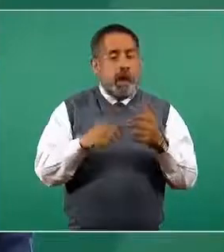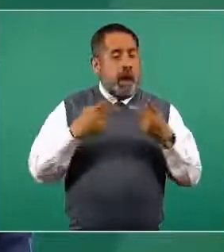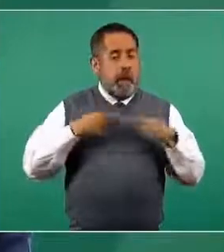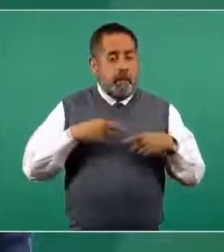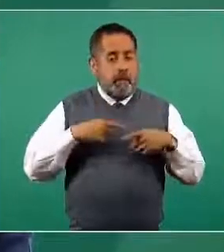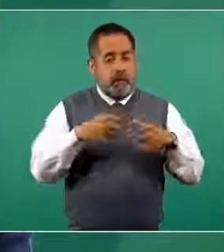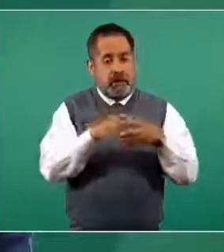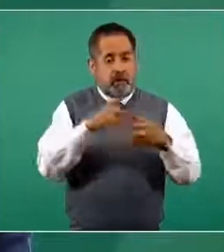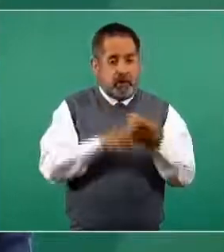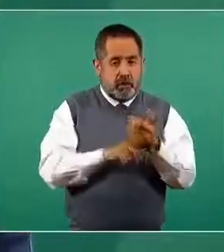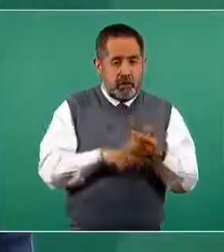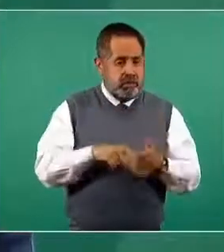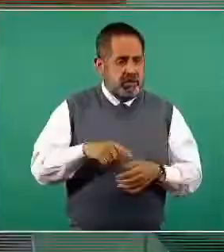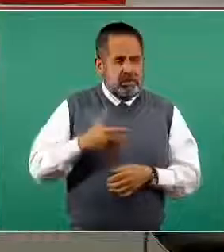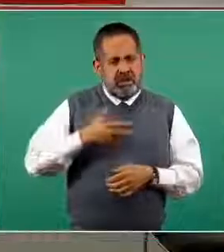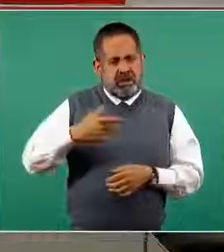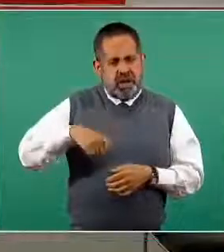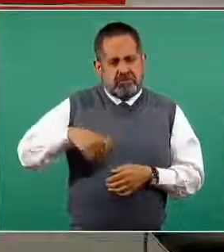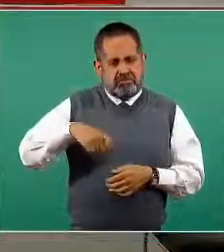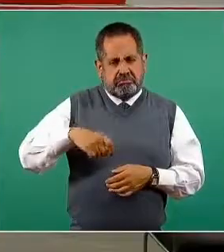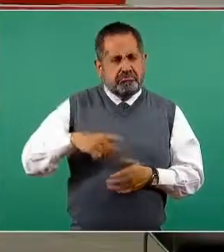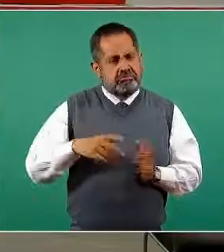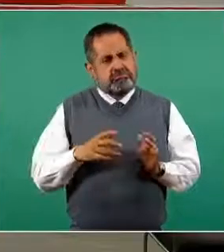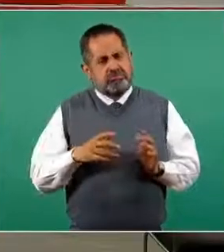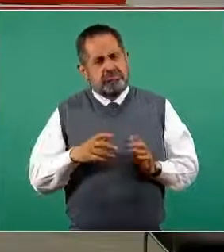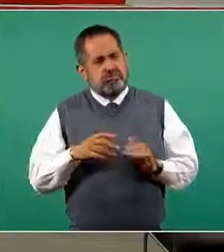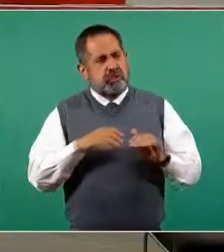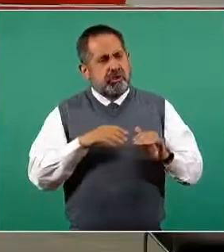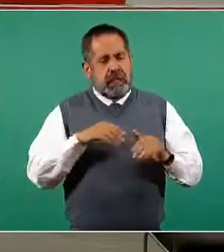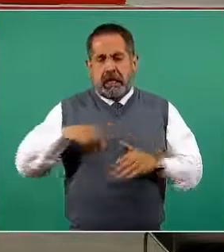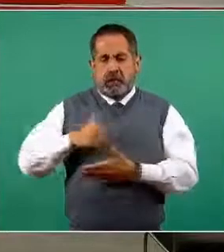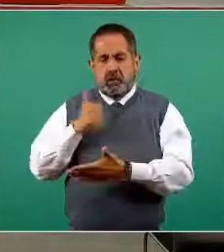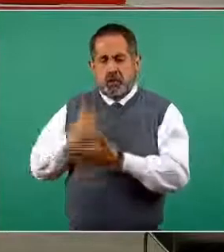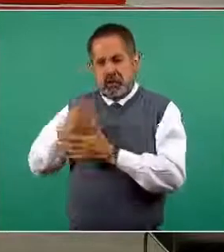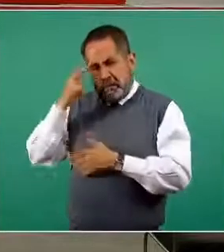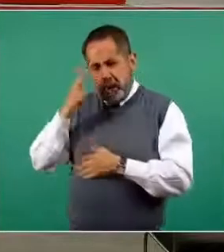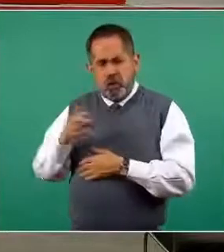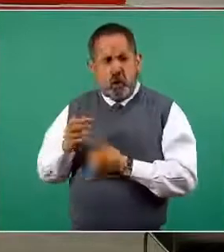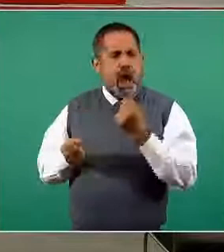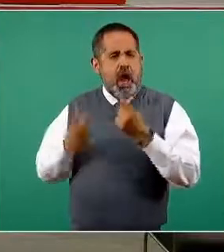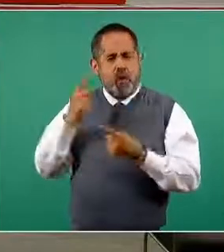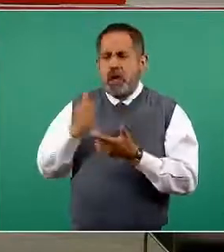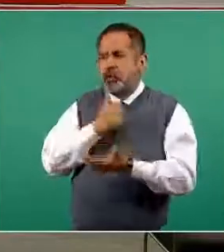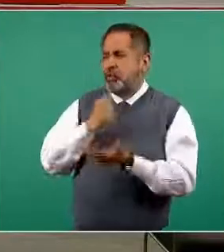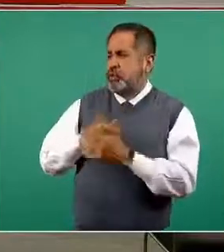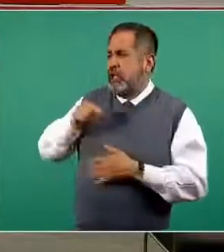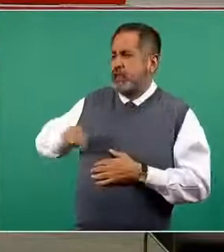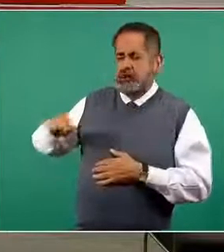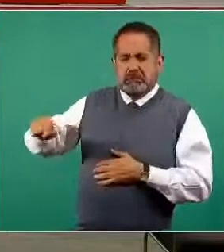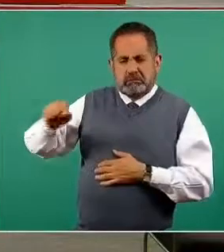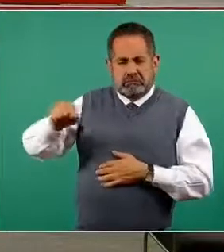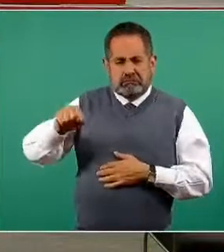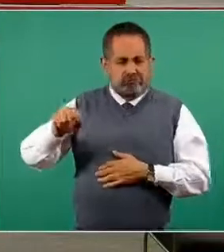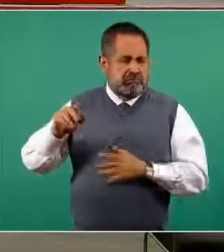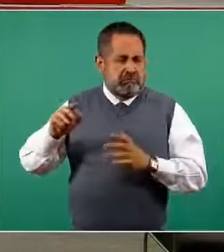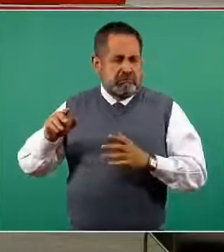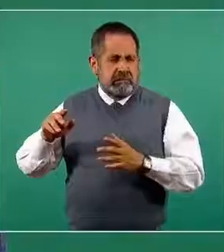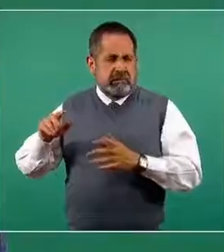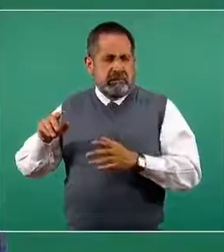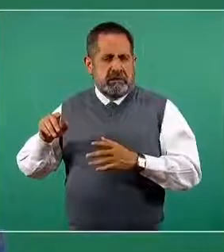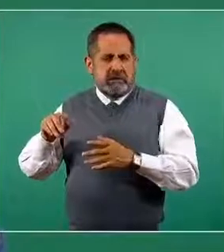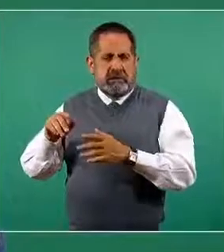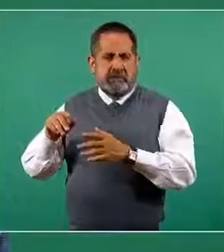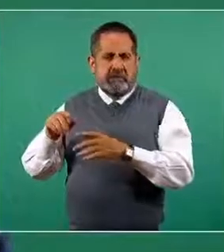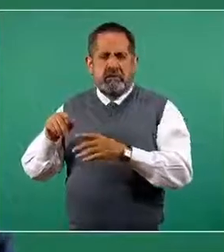personas con recursos económicos, en la Ciudad de México y en algunas de las ciudades de la